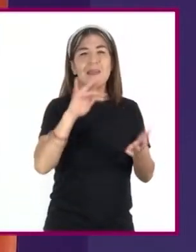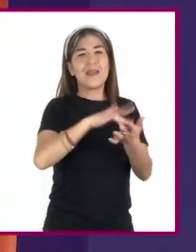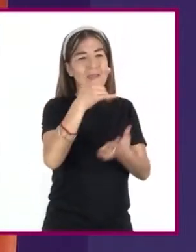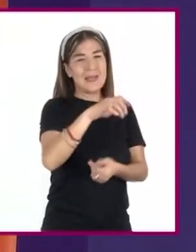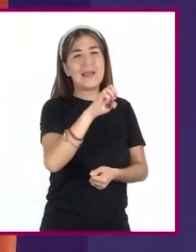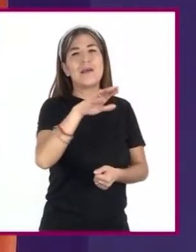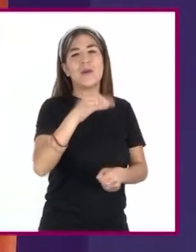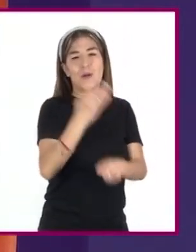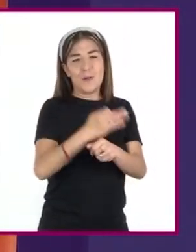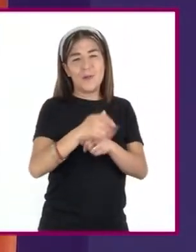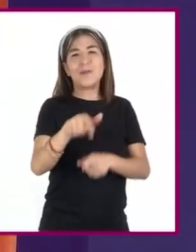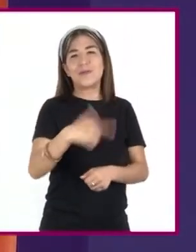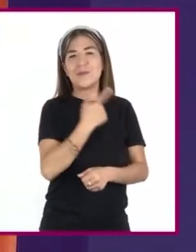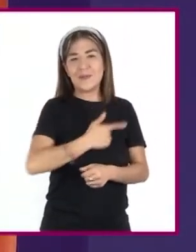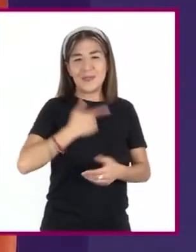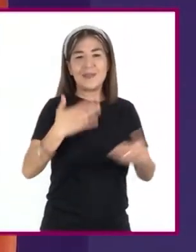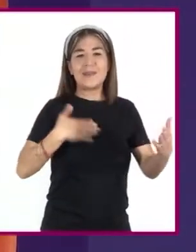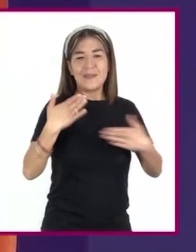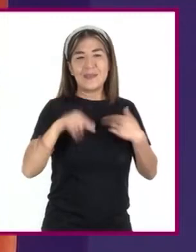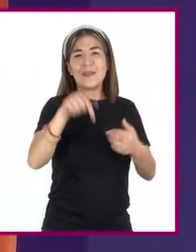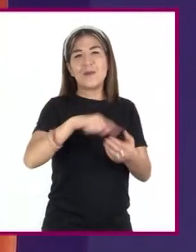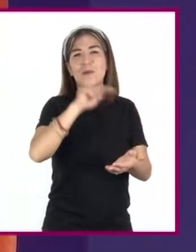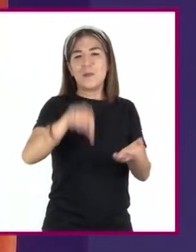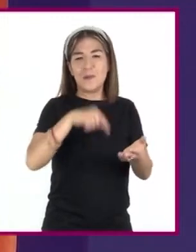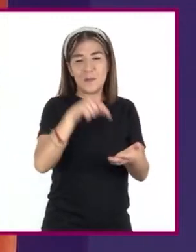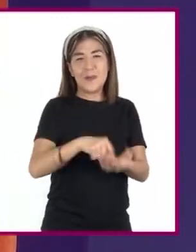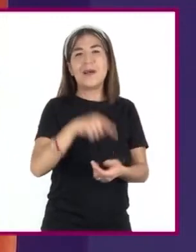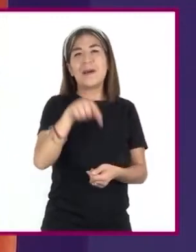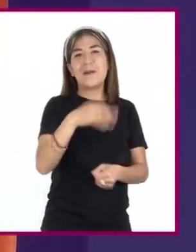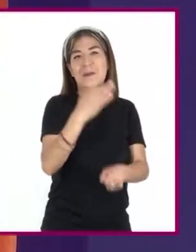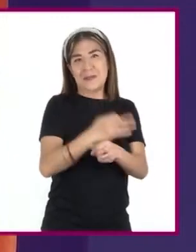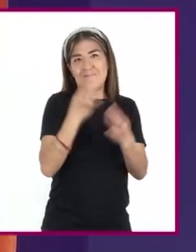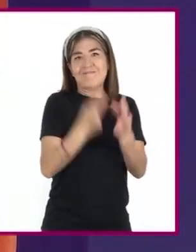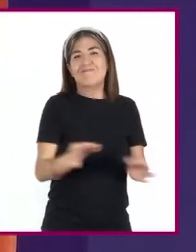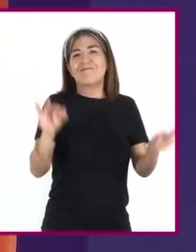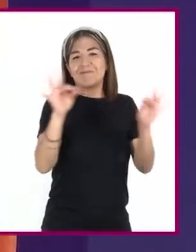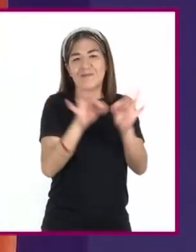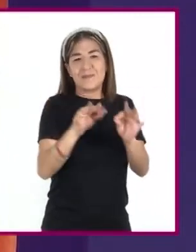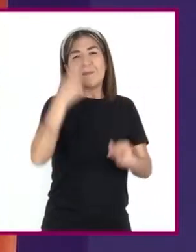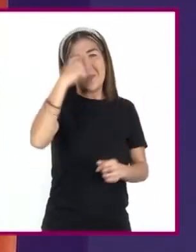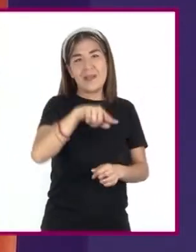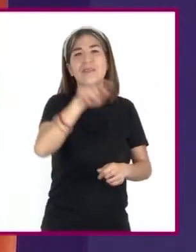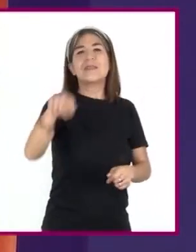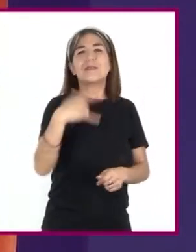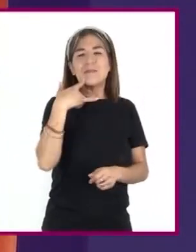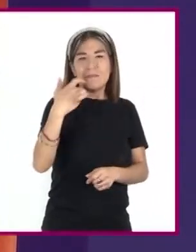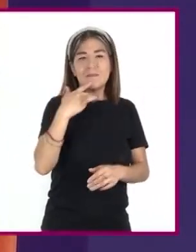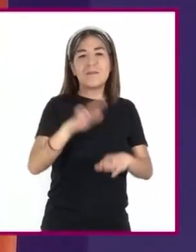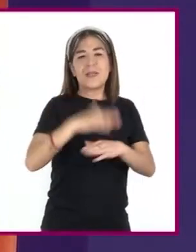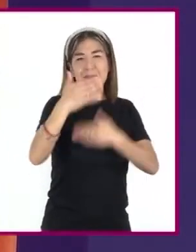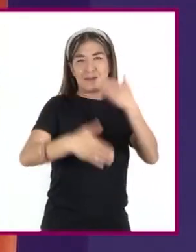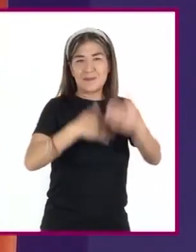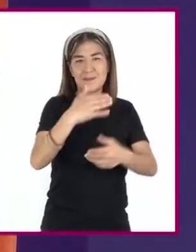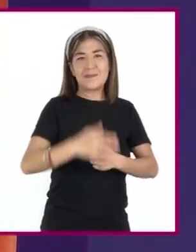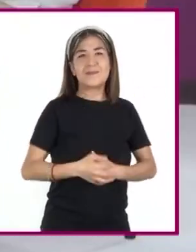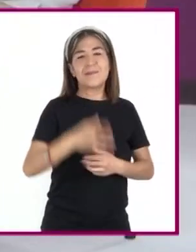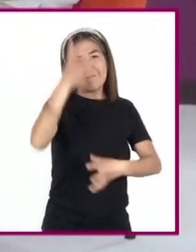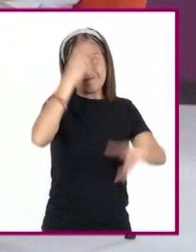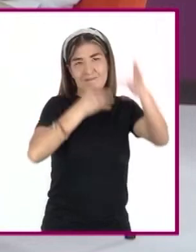Emma. Es un placer estar con ustedes en este espacio ahorita tan importante para reforzar, fortalecer los saberes.